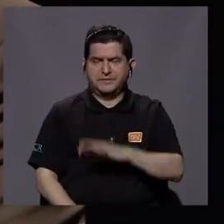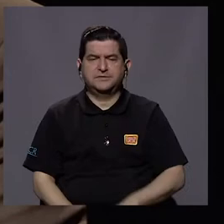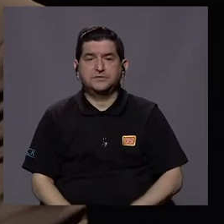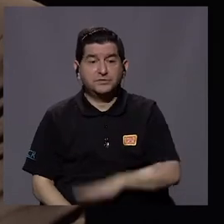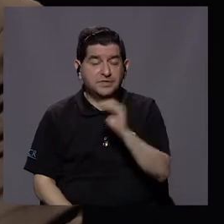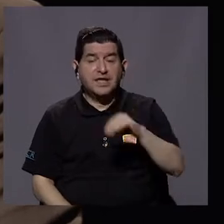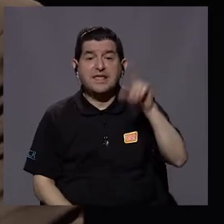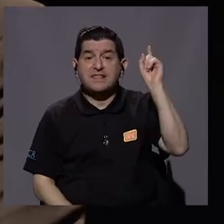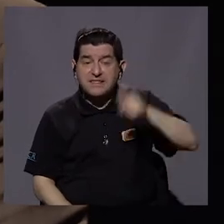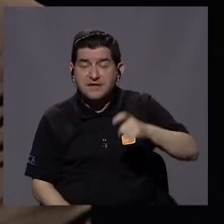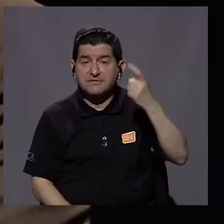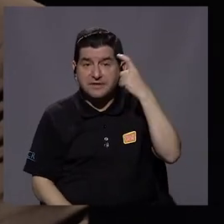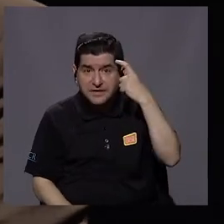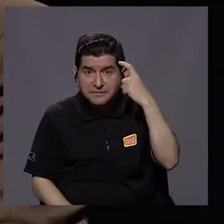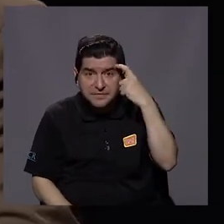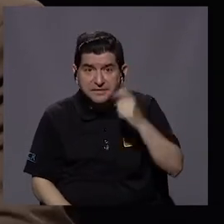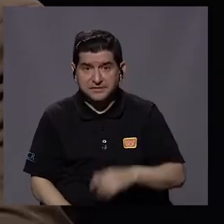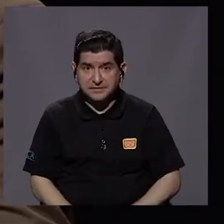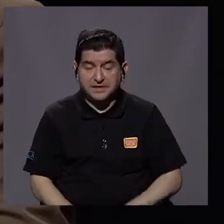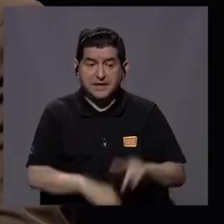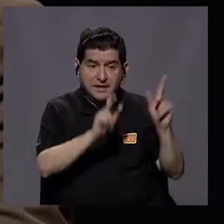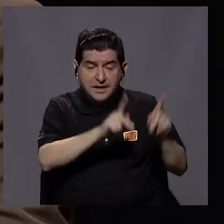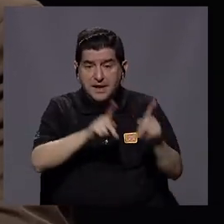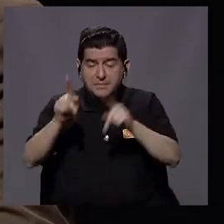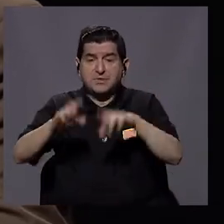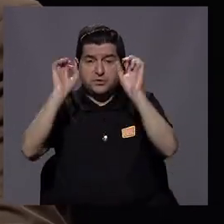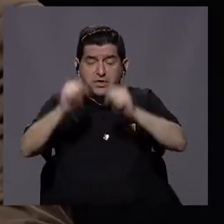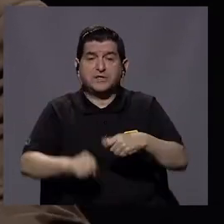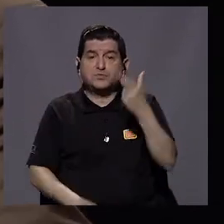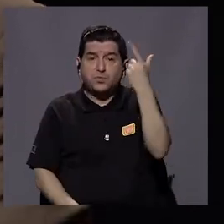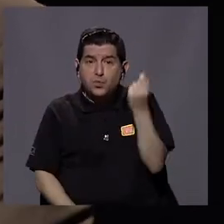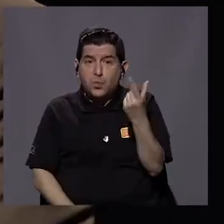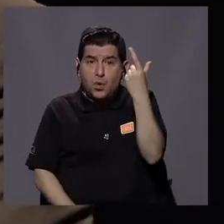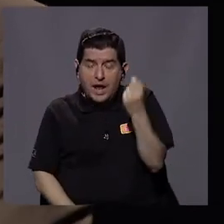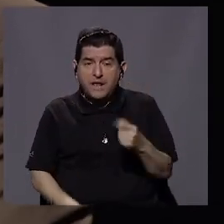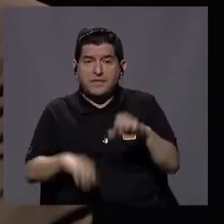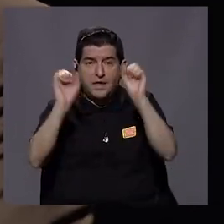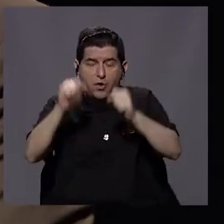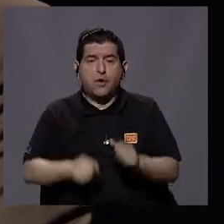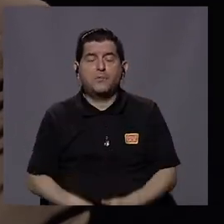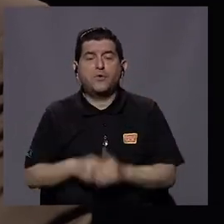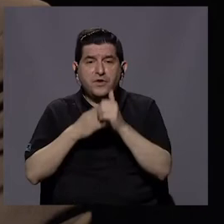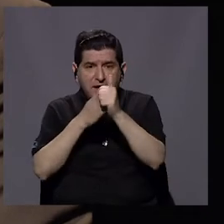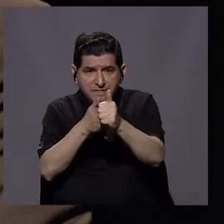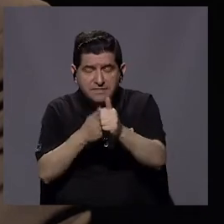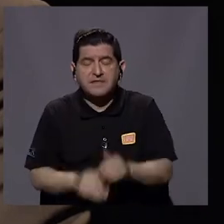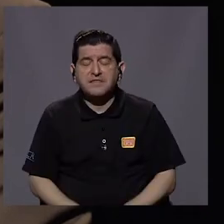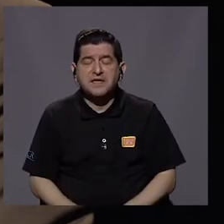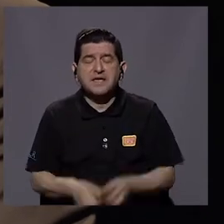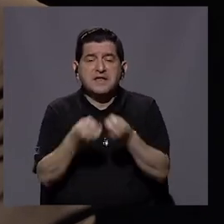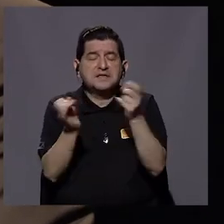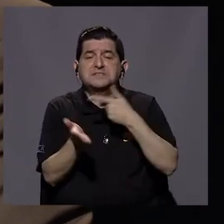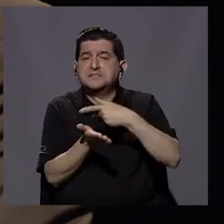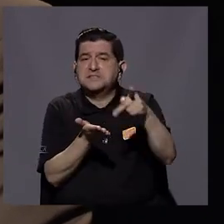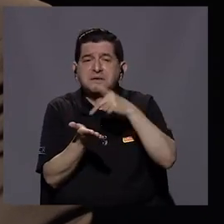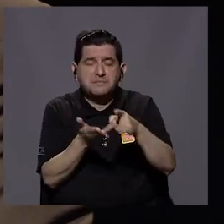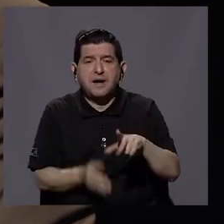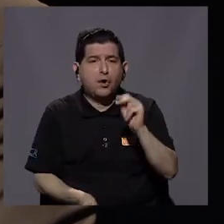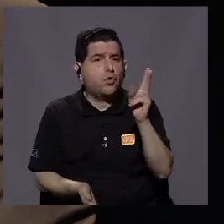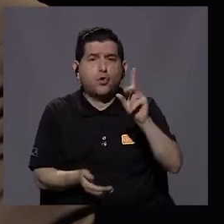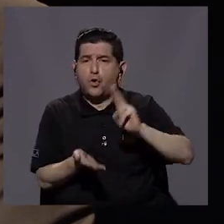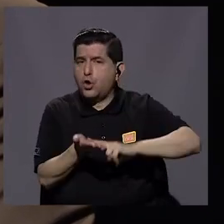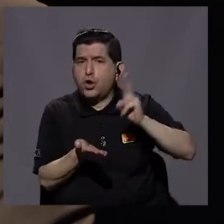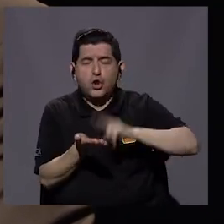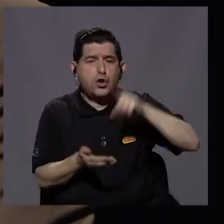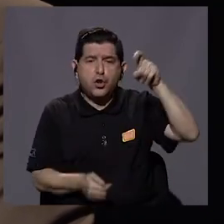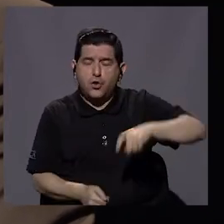también deberíamos pensar de personas que podrían estar pensionadas y que podrían dirigir cátedras a honorem y que no necesariamente tienen que